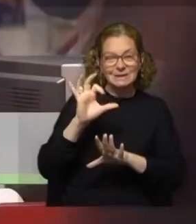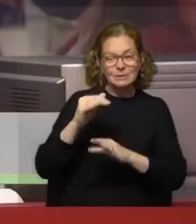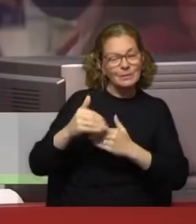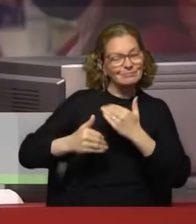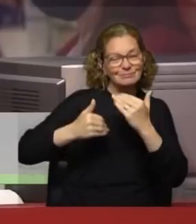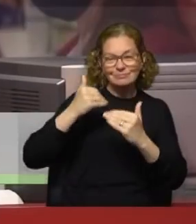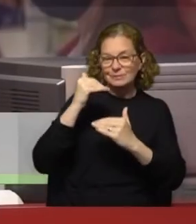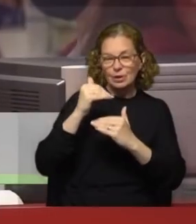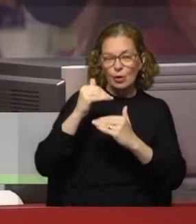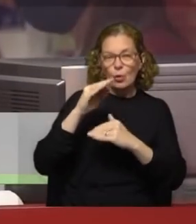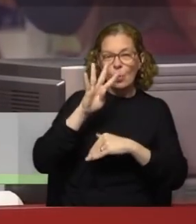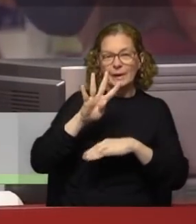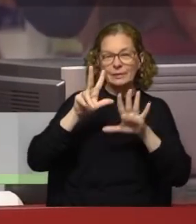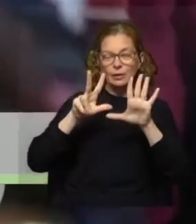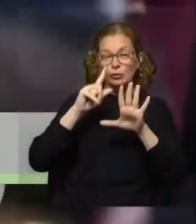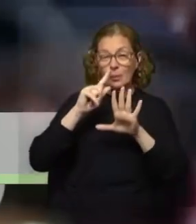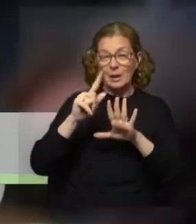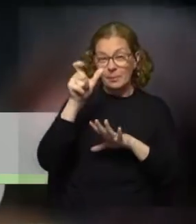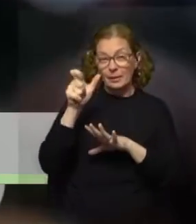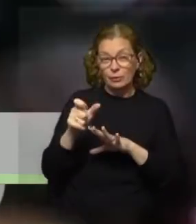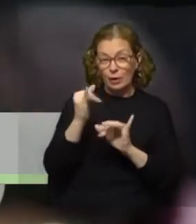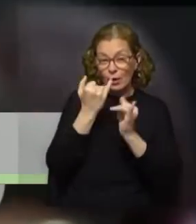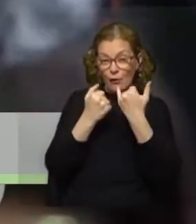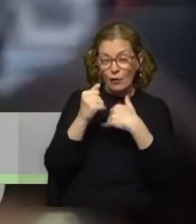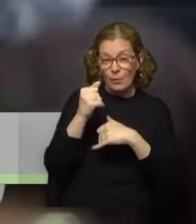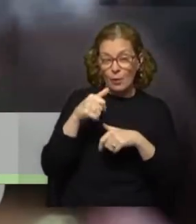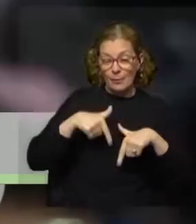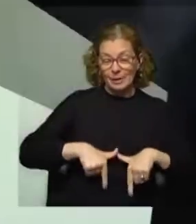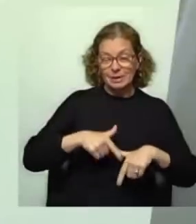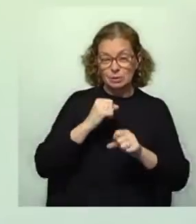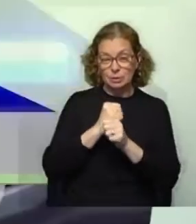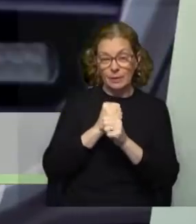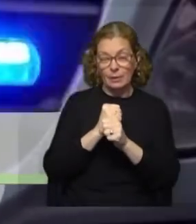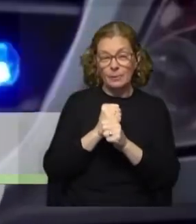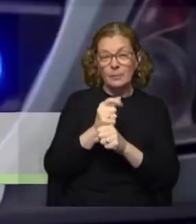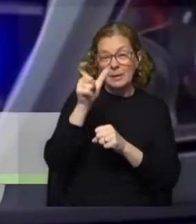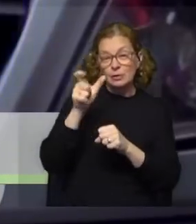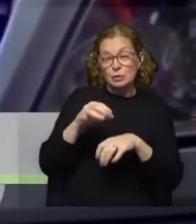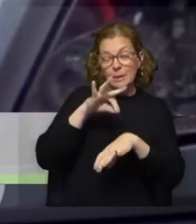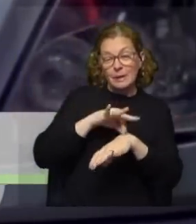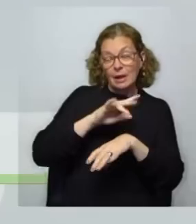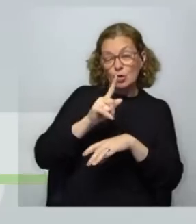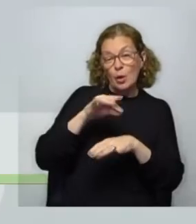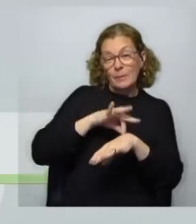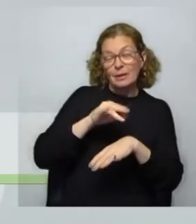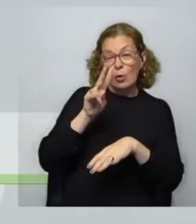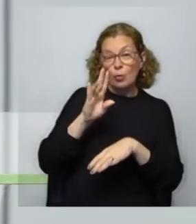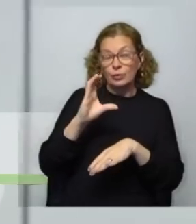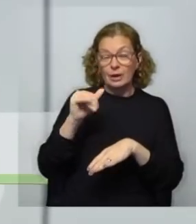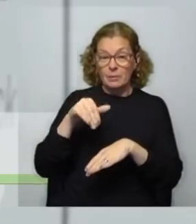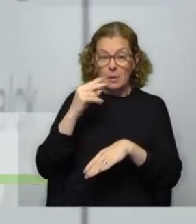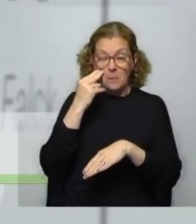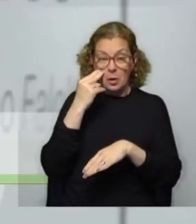mantuvo por encima de las 48.000 personas informó hoy el Ministerio de trabajo personal médico y no médico de ucm denuncia